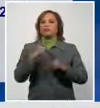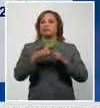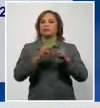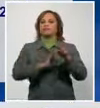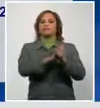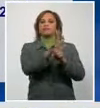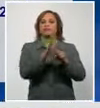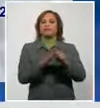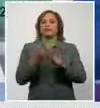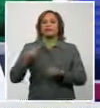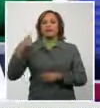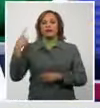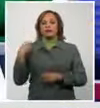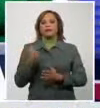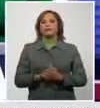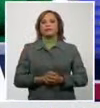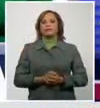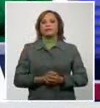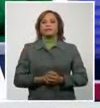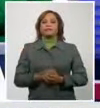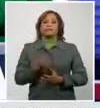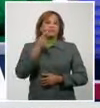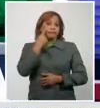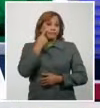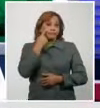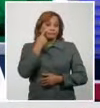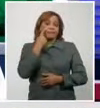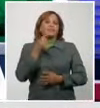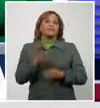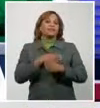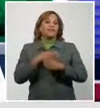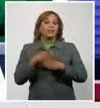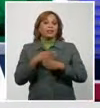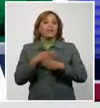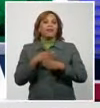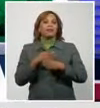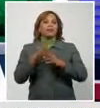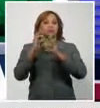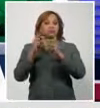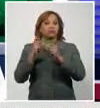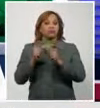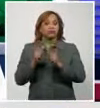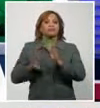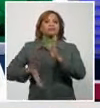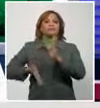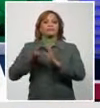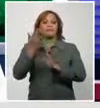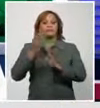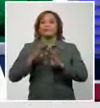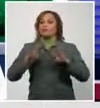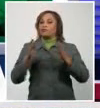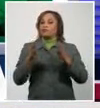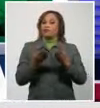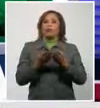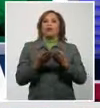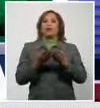en el día de ayer. Como ven, una representación de prácticamente todas las